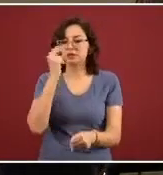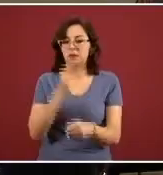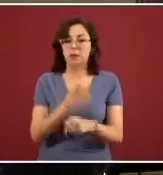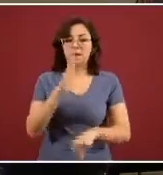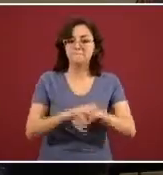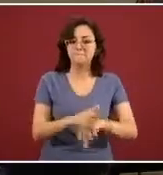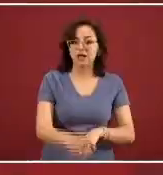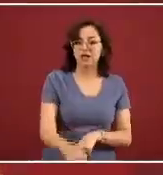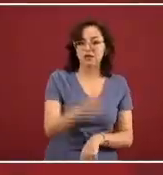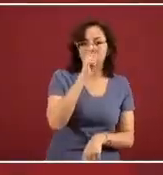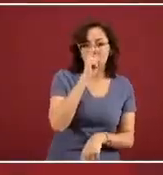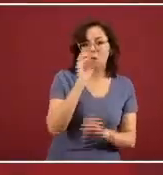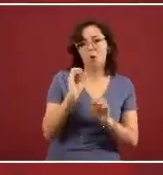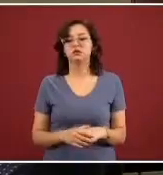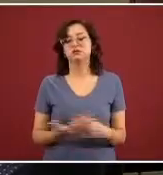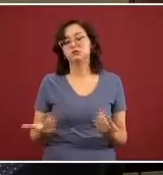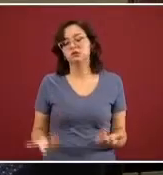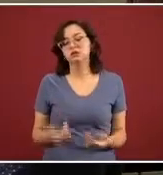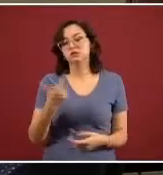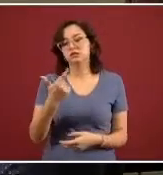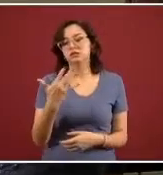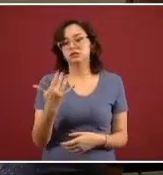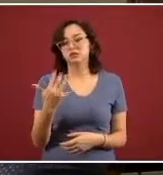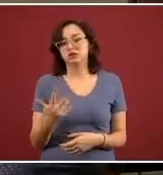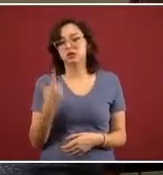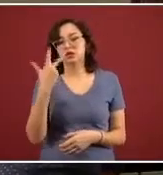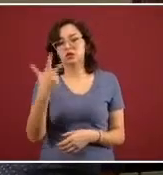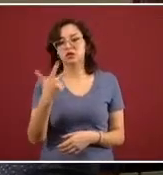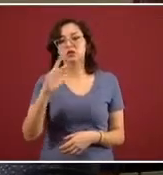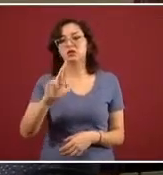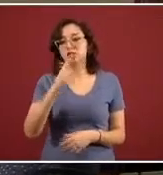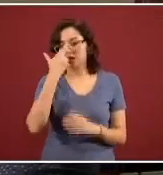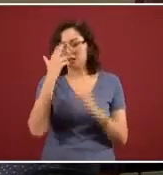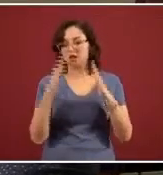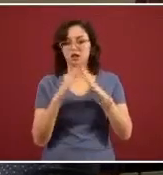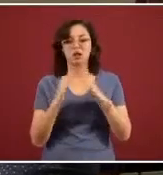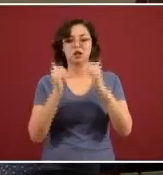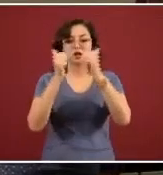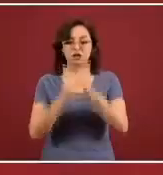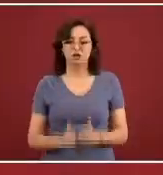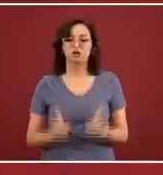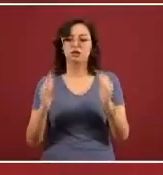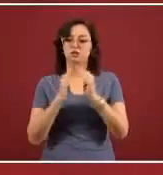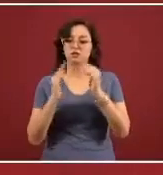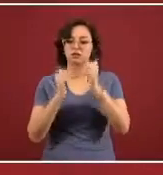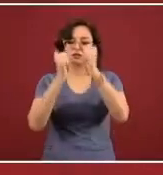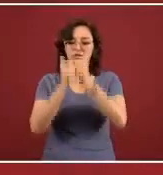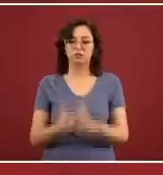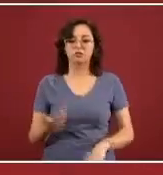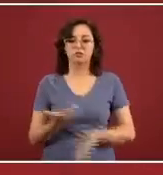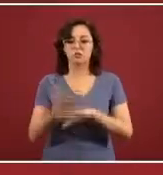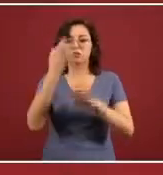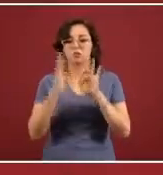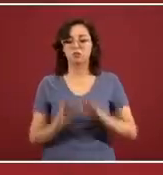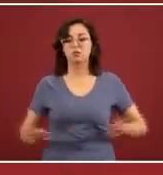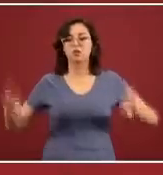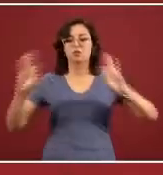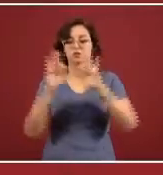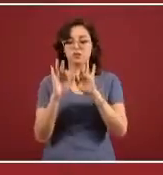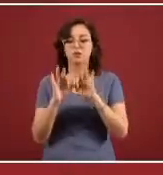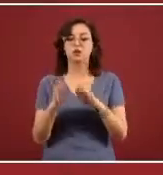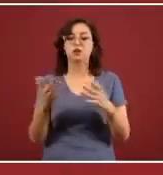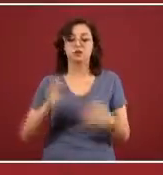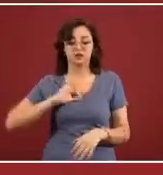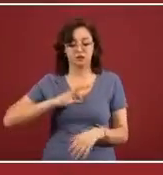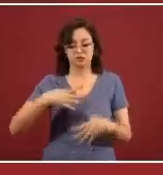más estrictas o menos estrictas. Les recordamos, quédense en casa, es importante que quede muy claro, la